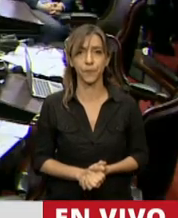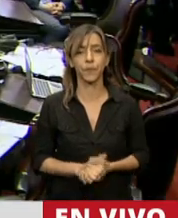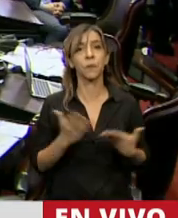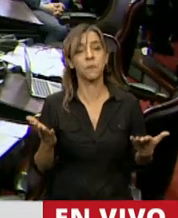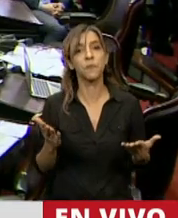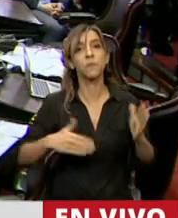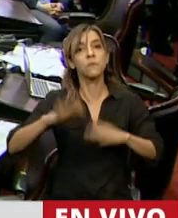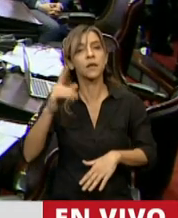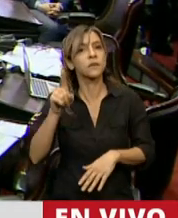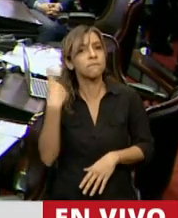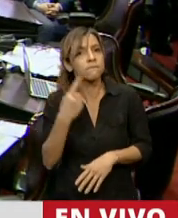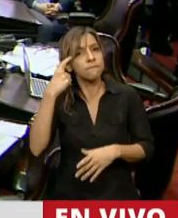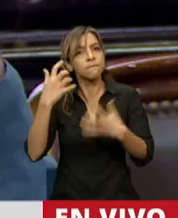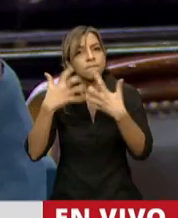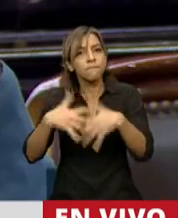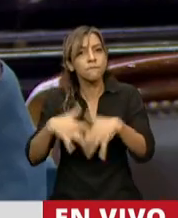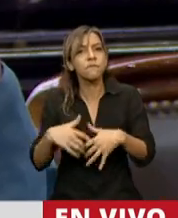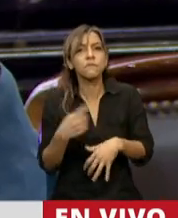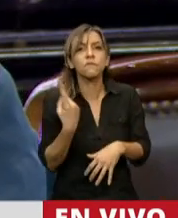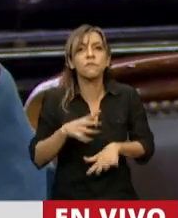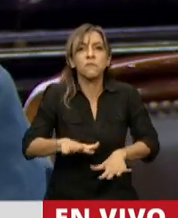es reflexionar, entender por qué nos pasó esto.